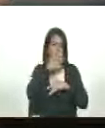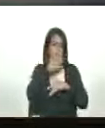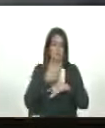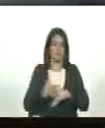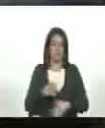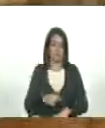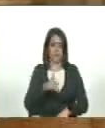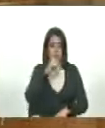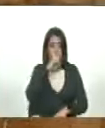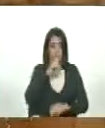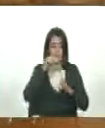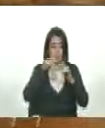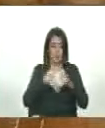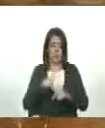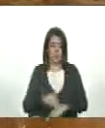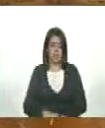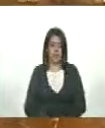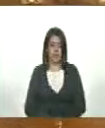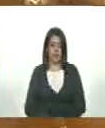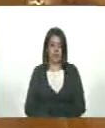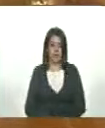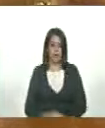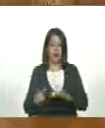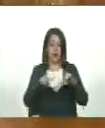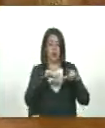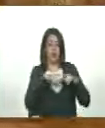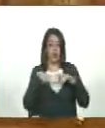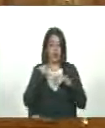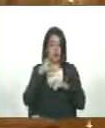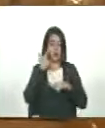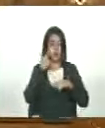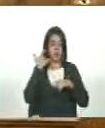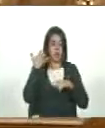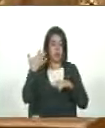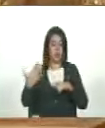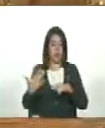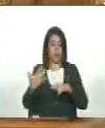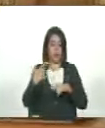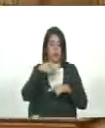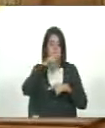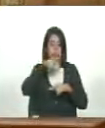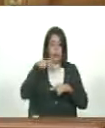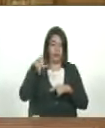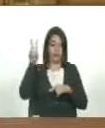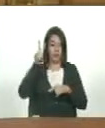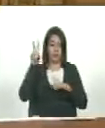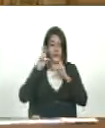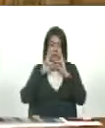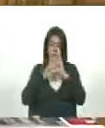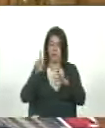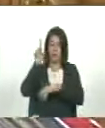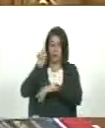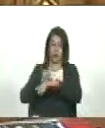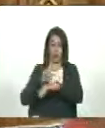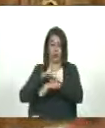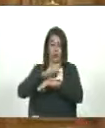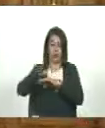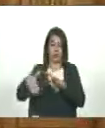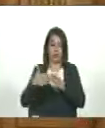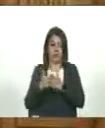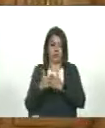diciembre del corriente. Son los espacios comunes donde la Venezuela única, la Venezuela